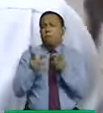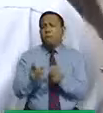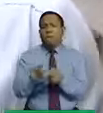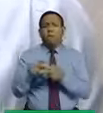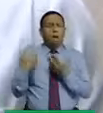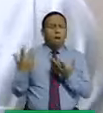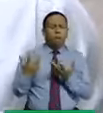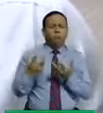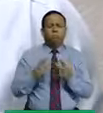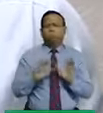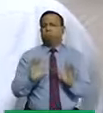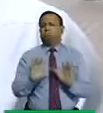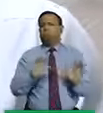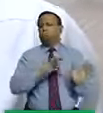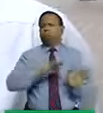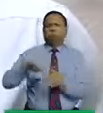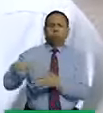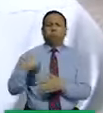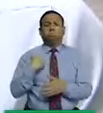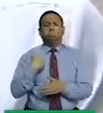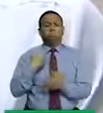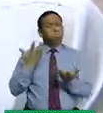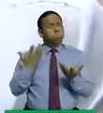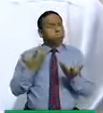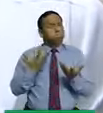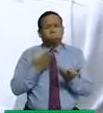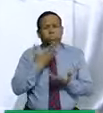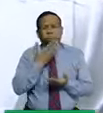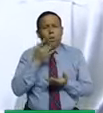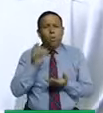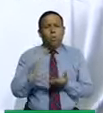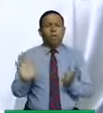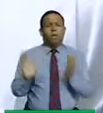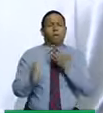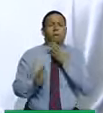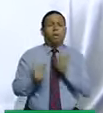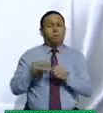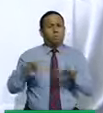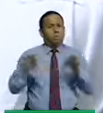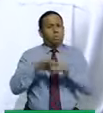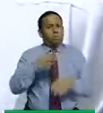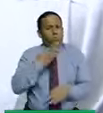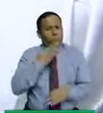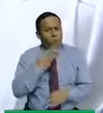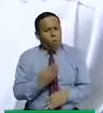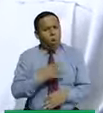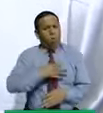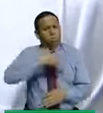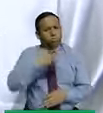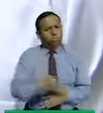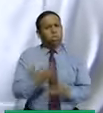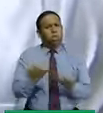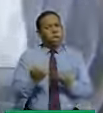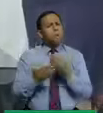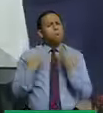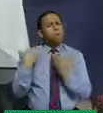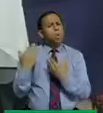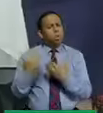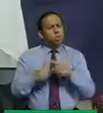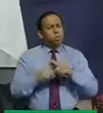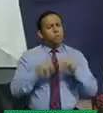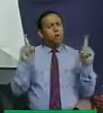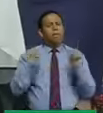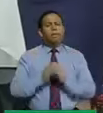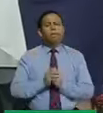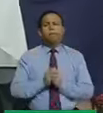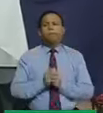pactos de la regalada gana, que son detestables. Yo he sido crítico de eso. Un ADN es gente buena, gente honesta, gente con valores y principios, que quiere hacer política de manera distinta. Mancuernas